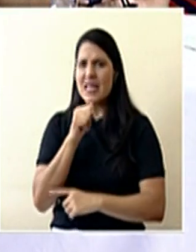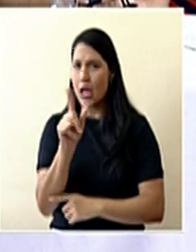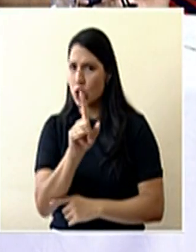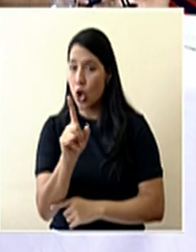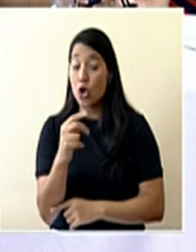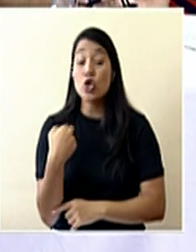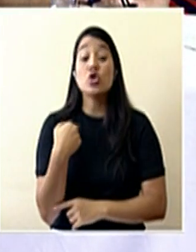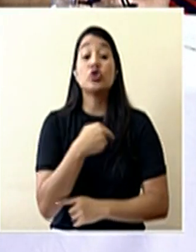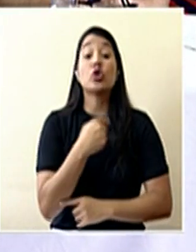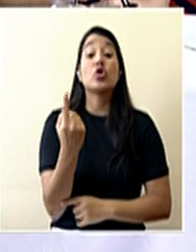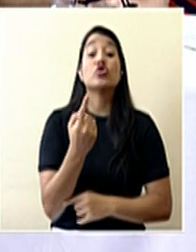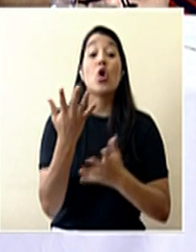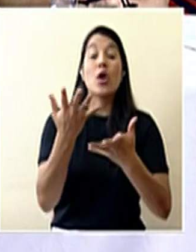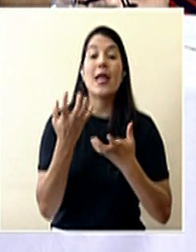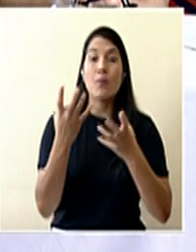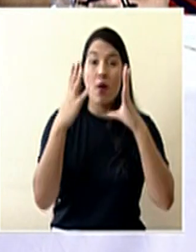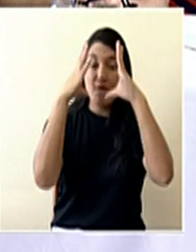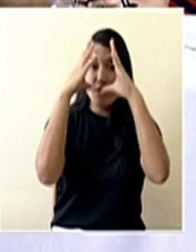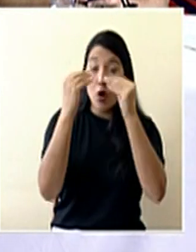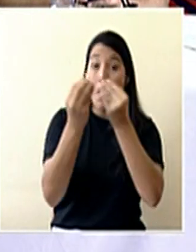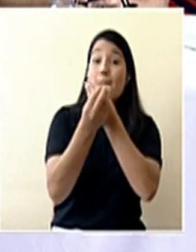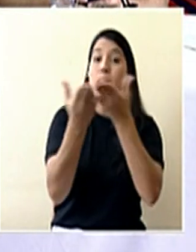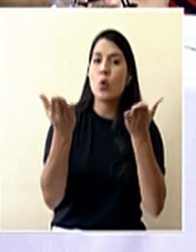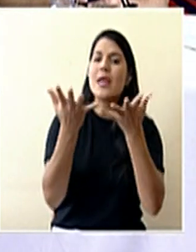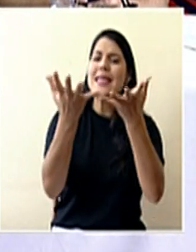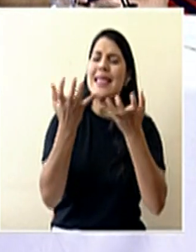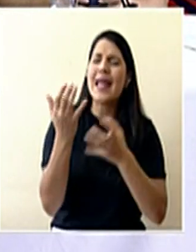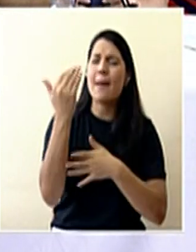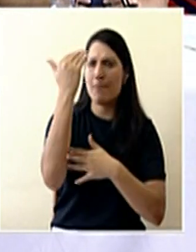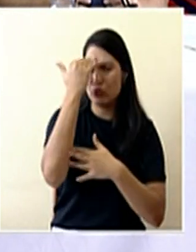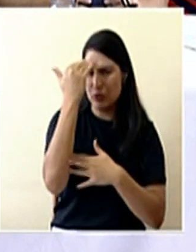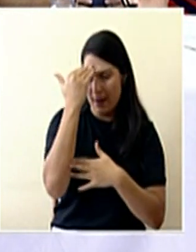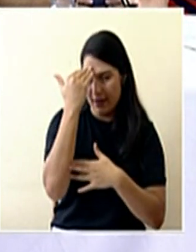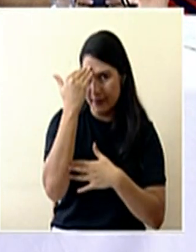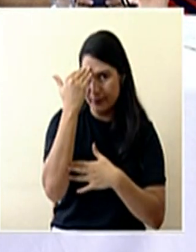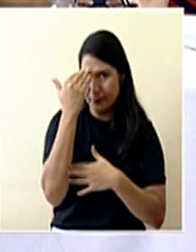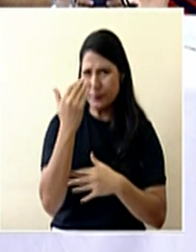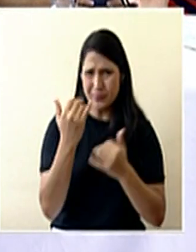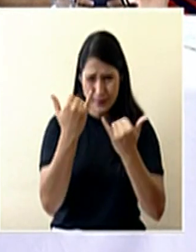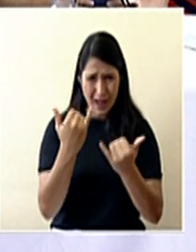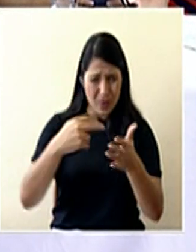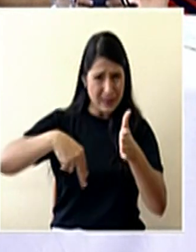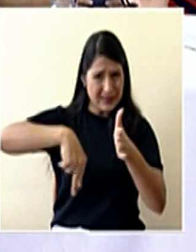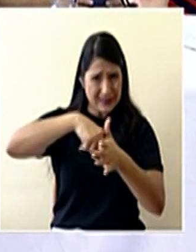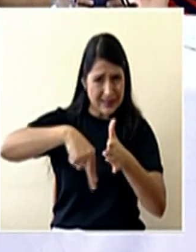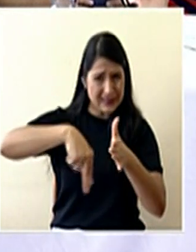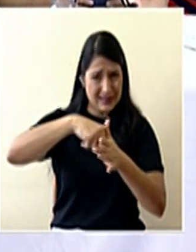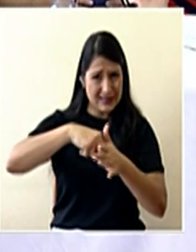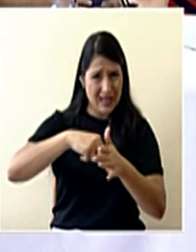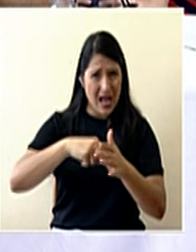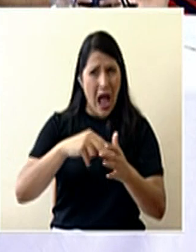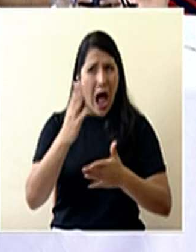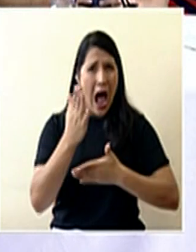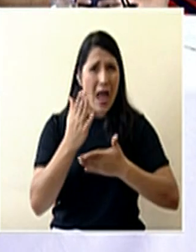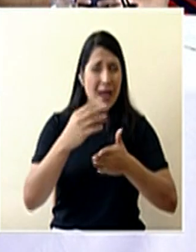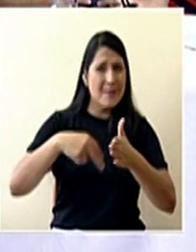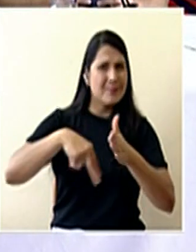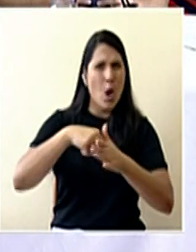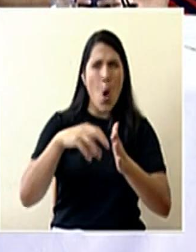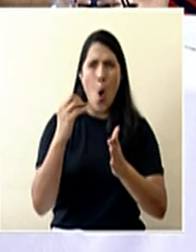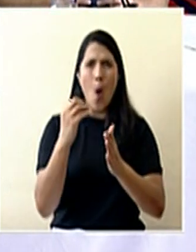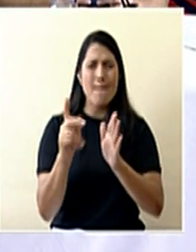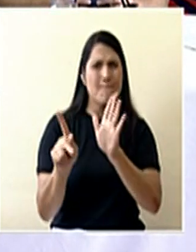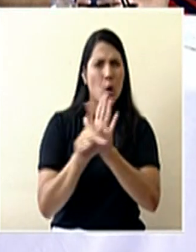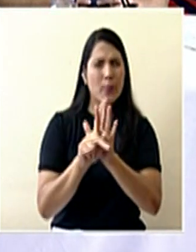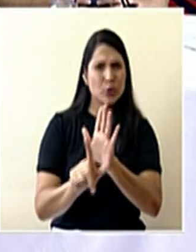obtener información pública. Quisiéramos saber puntualmente, ¿hay un impedimento legal para brindar cifras sobre cantidad de casos por